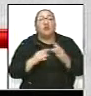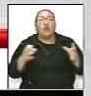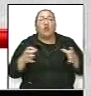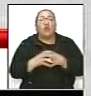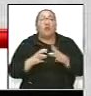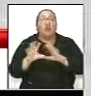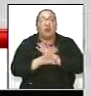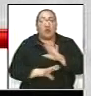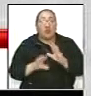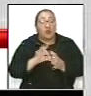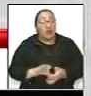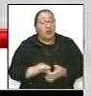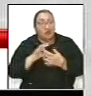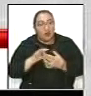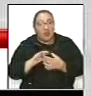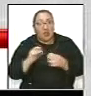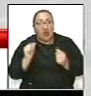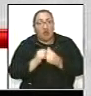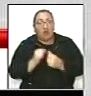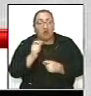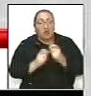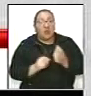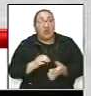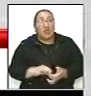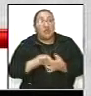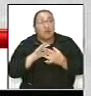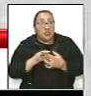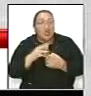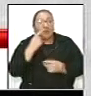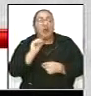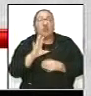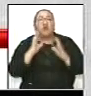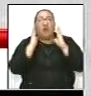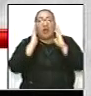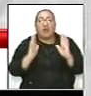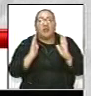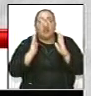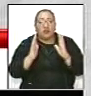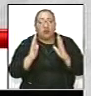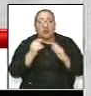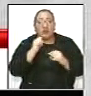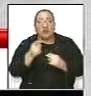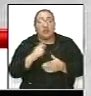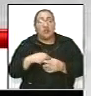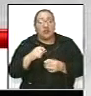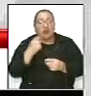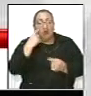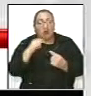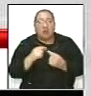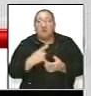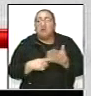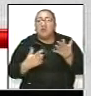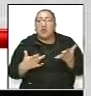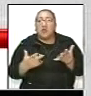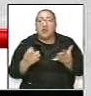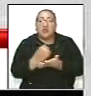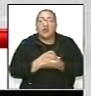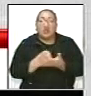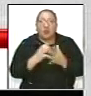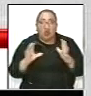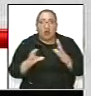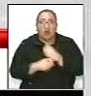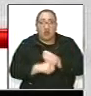de protección especial con gente especializada para su atención y que tiene como objetivo este centro de